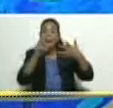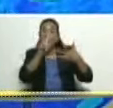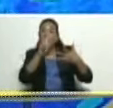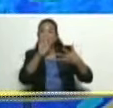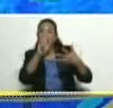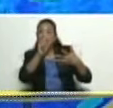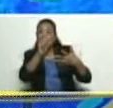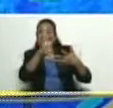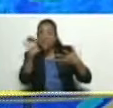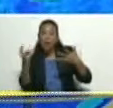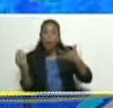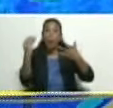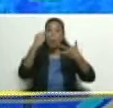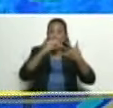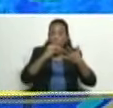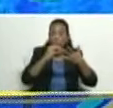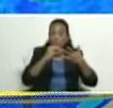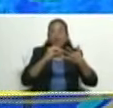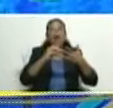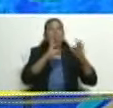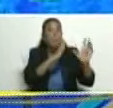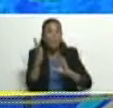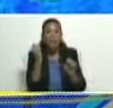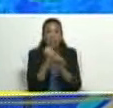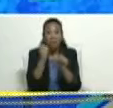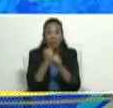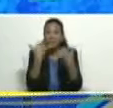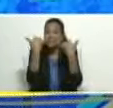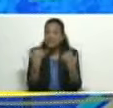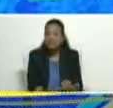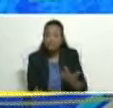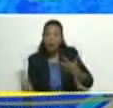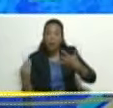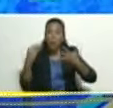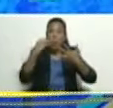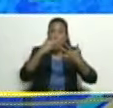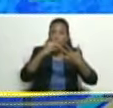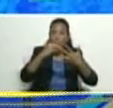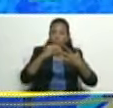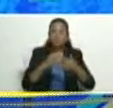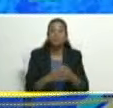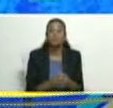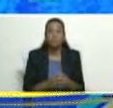vértice deben incorporarse como parte del equipo de inmediato